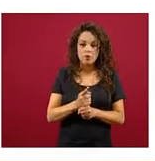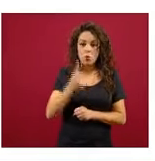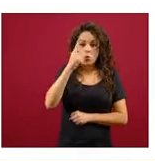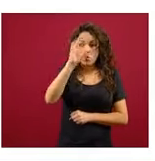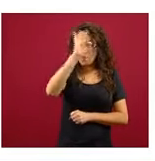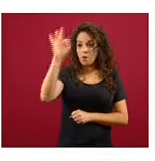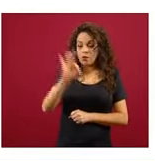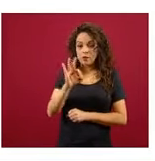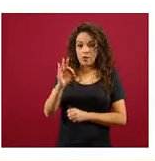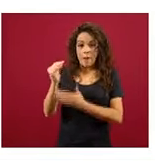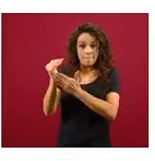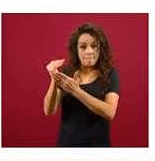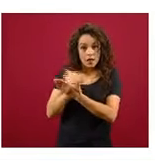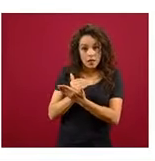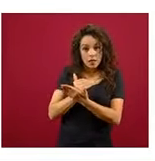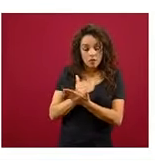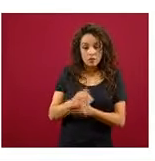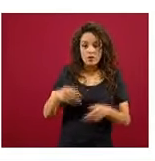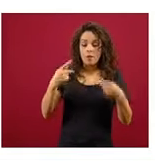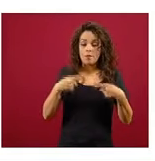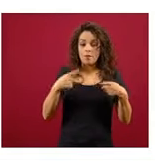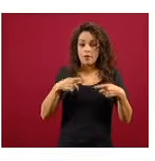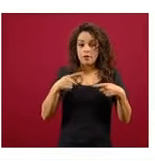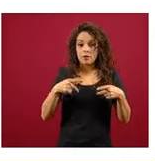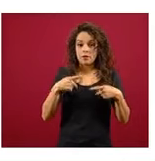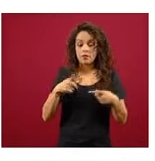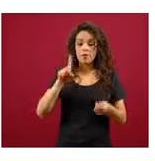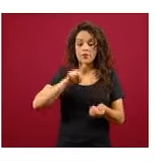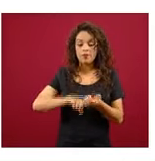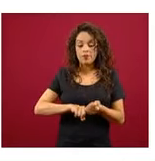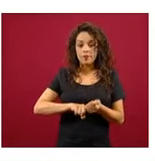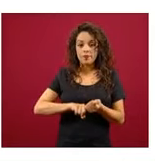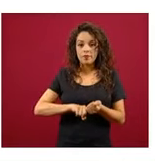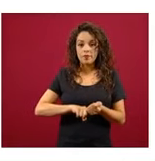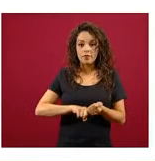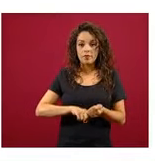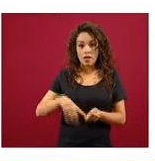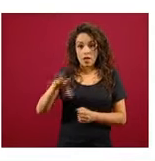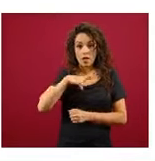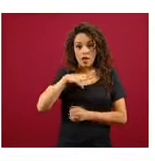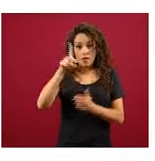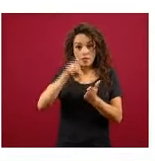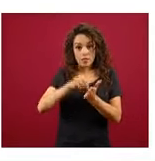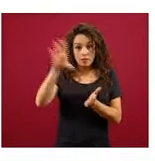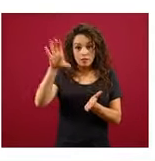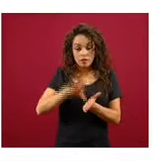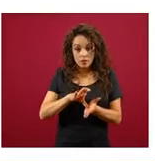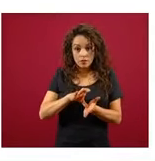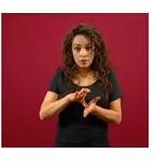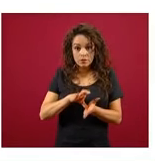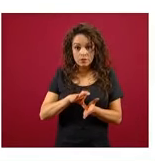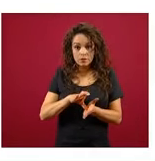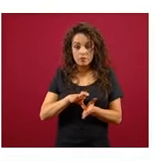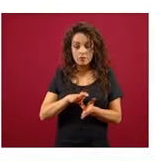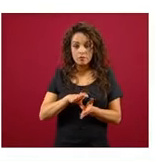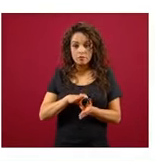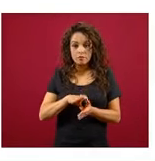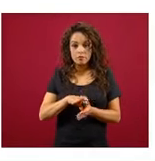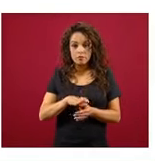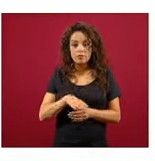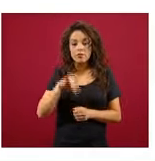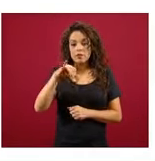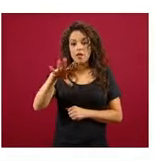de las personas que viven con discapacidad están en